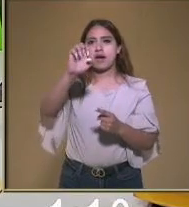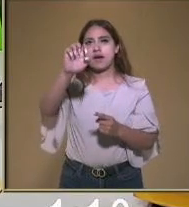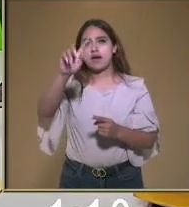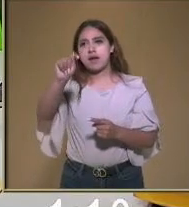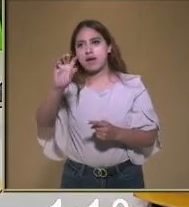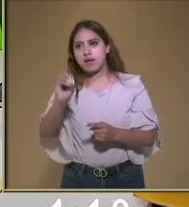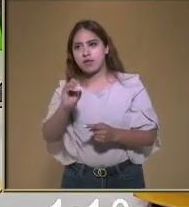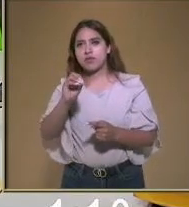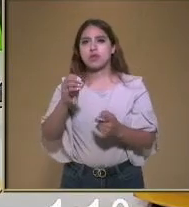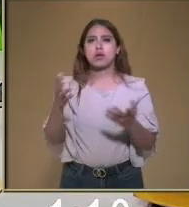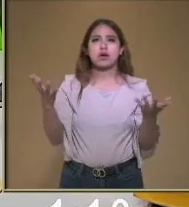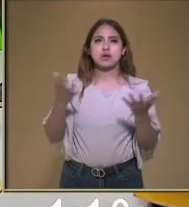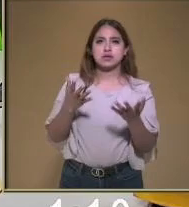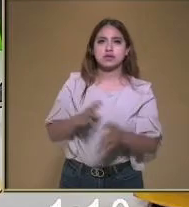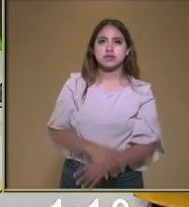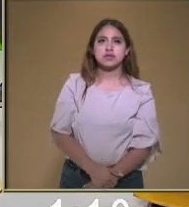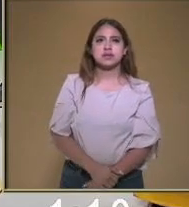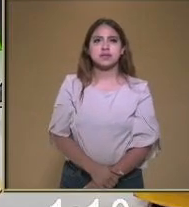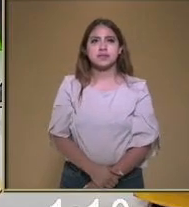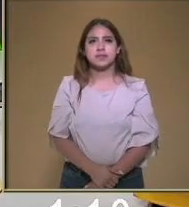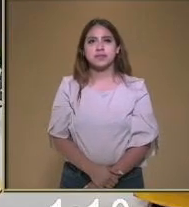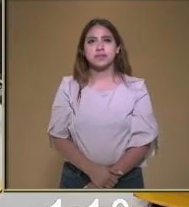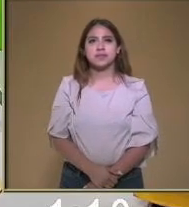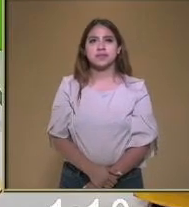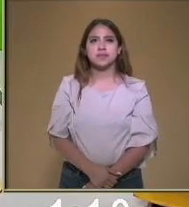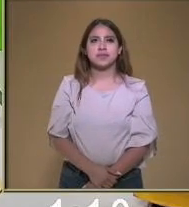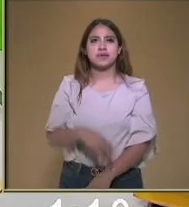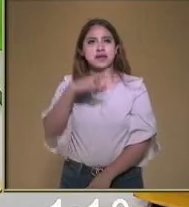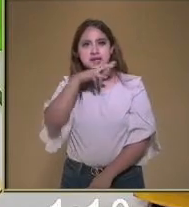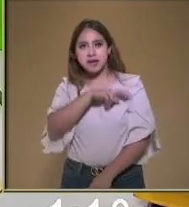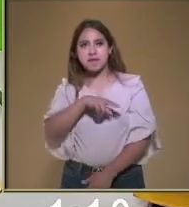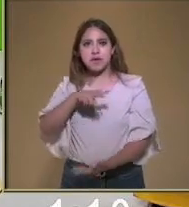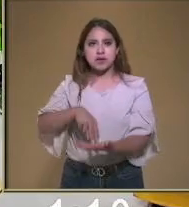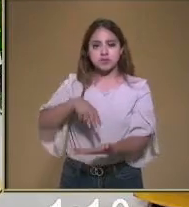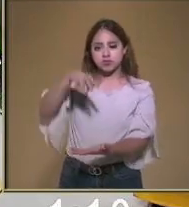logro introducir precisamente en la portería. Rápidamente, tres saltos